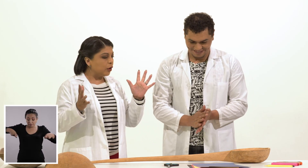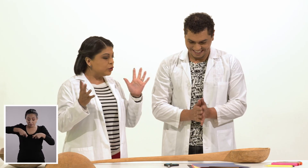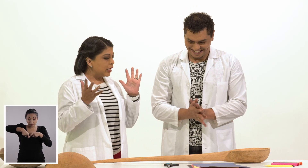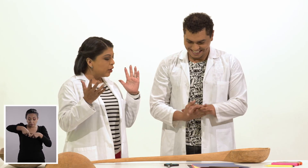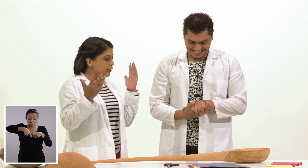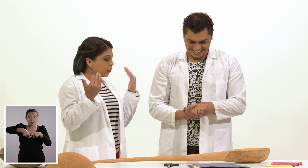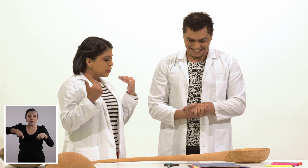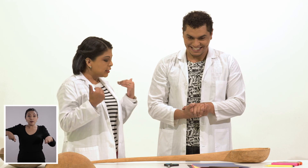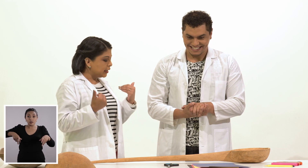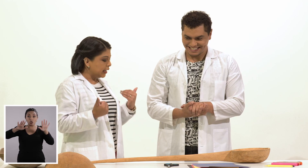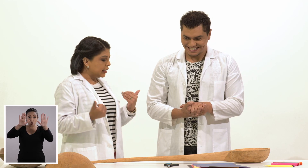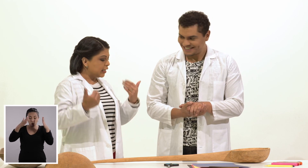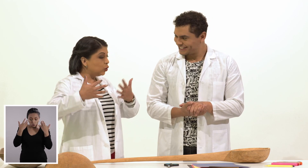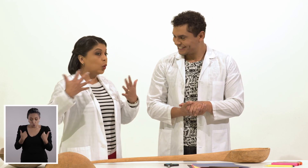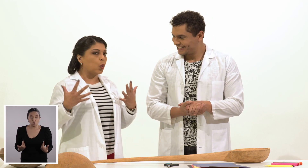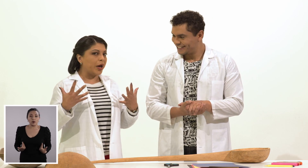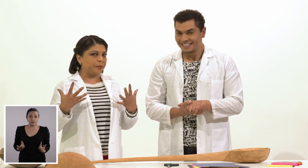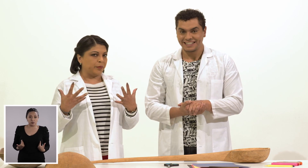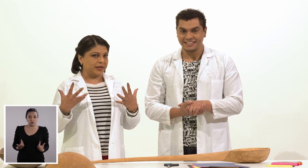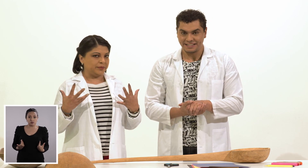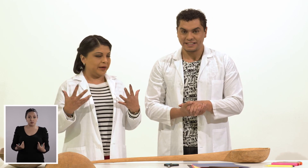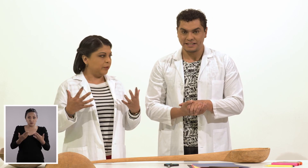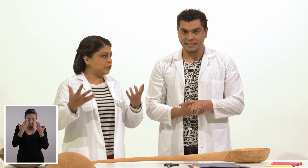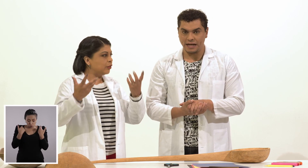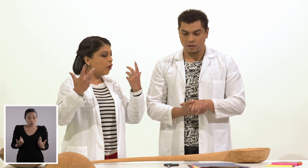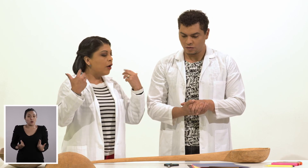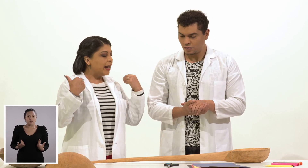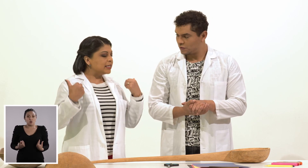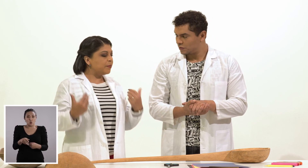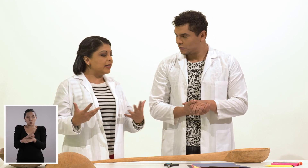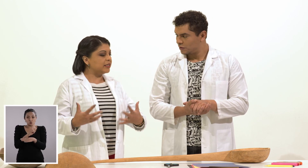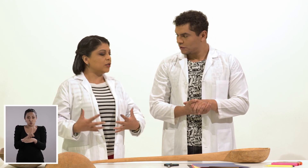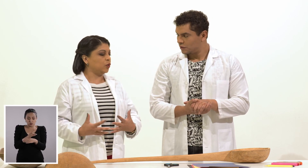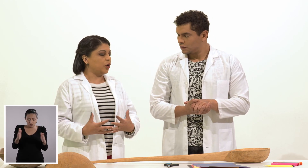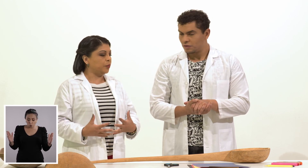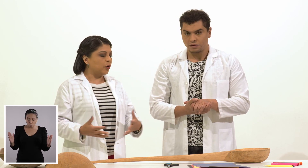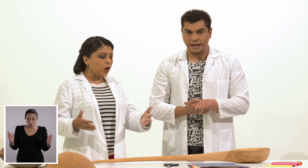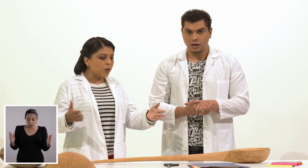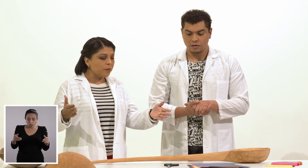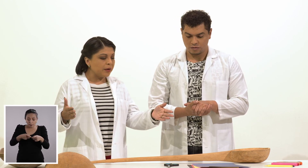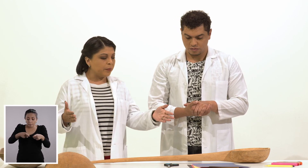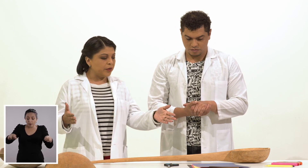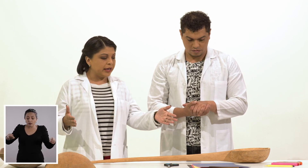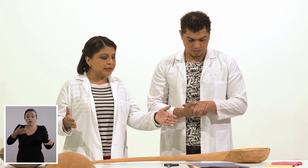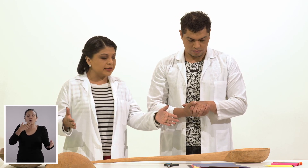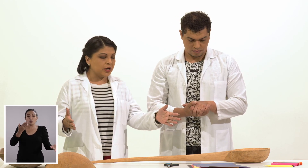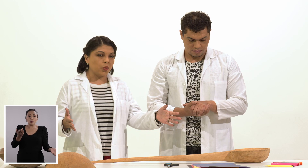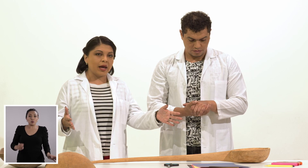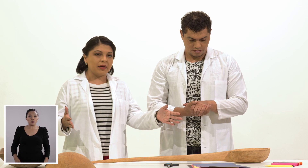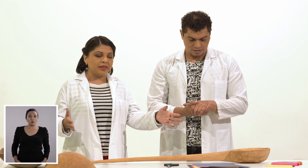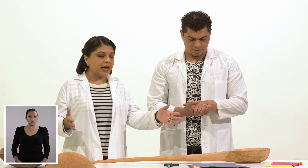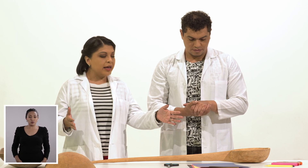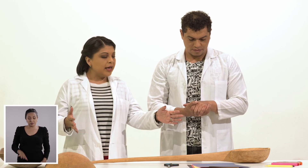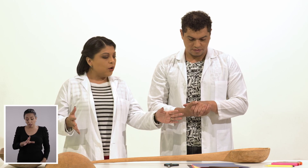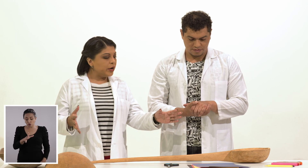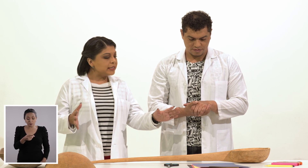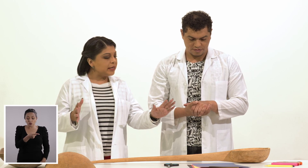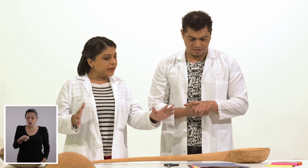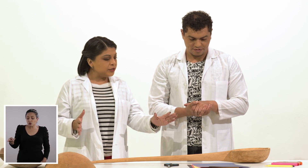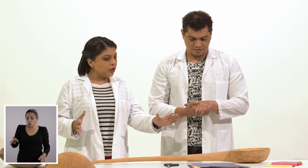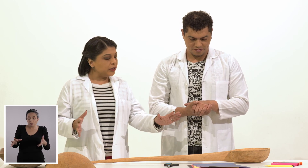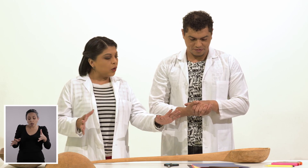miras usando las cosas que tienes en tu cuerpo más bien usando las partes de tu cuerpo como me podrías hacer una medida